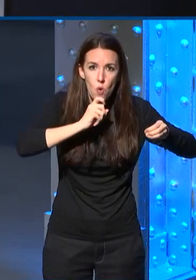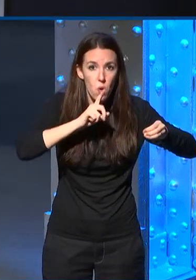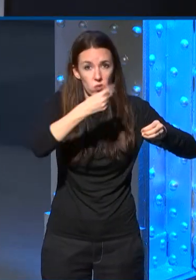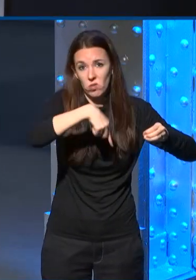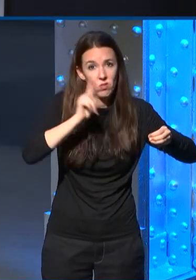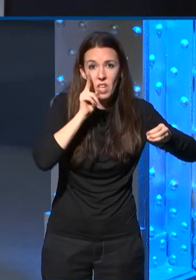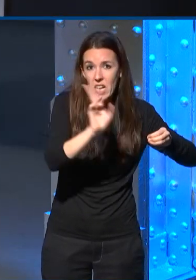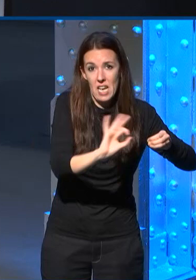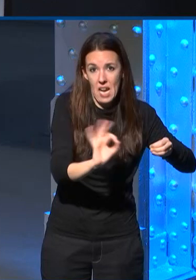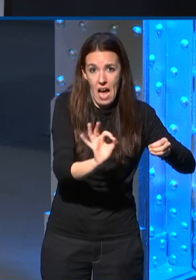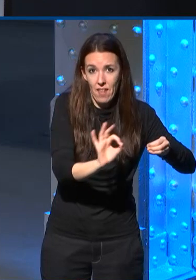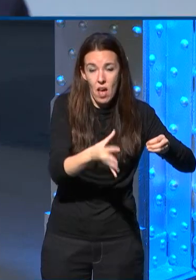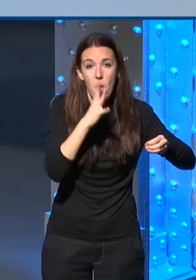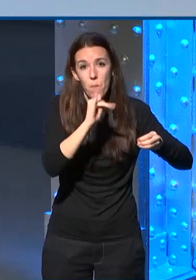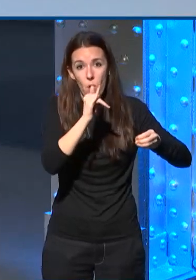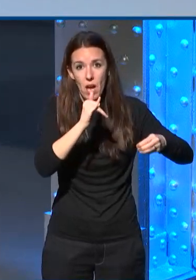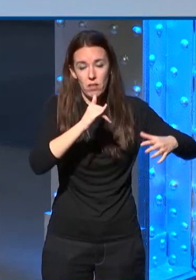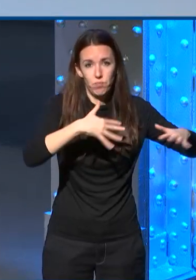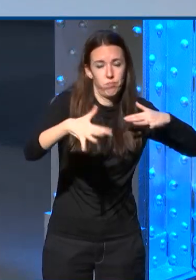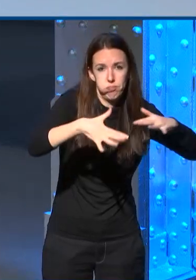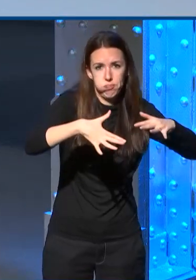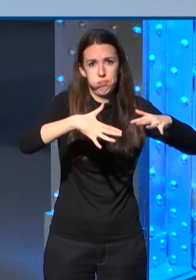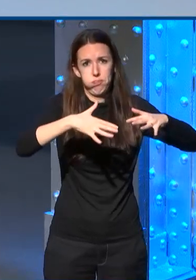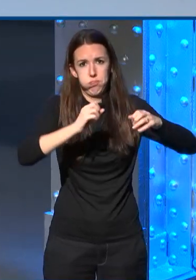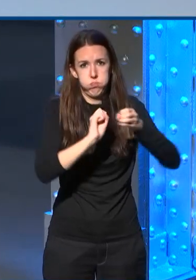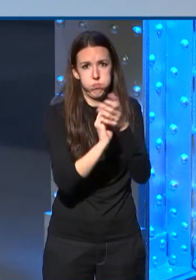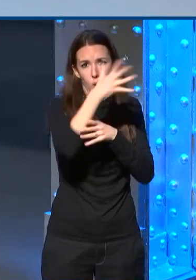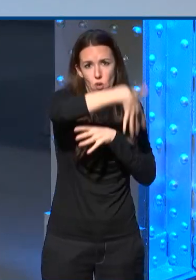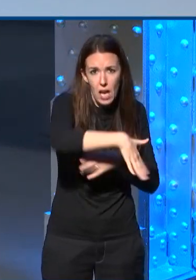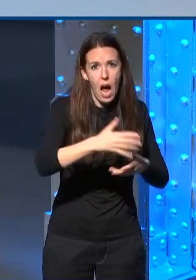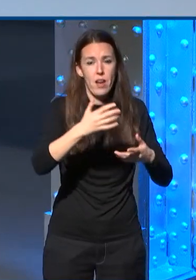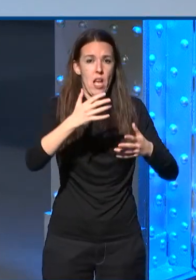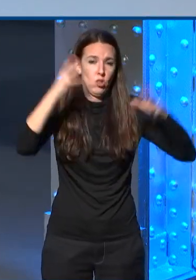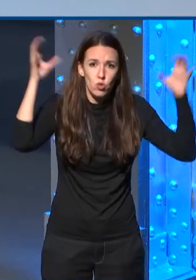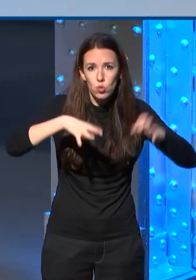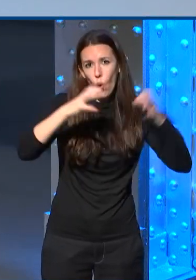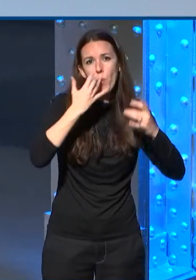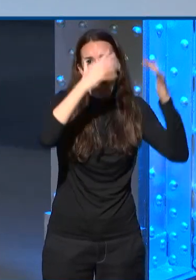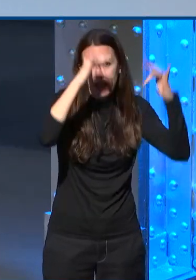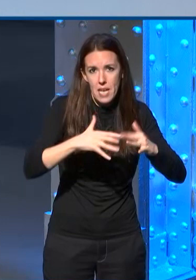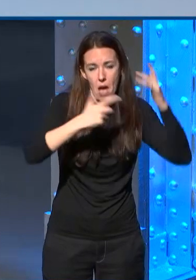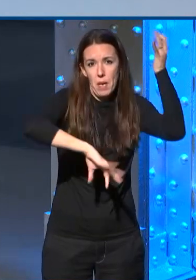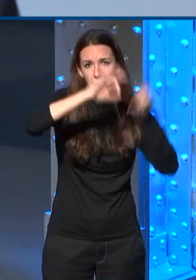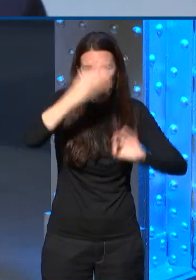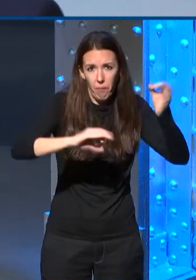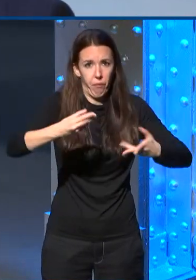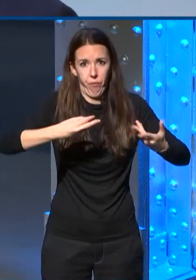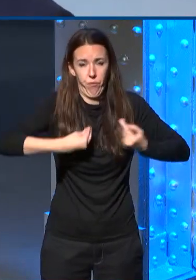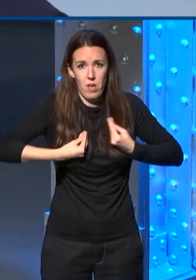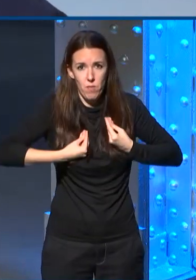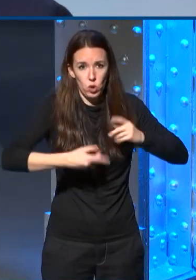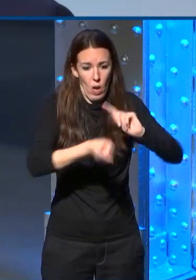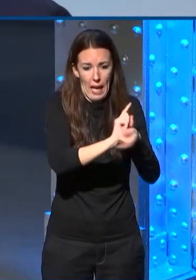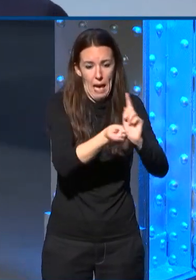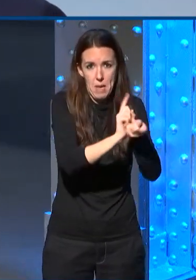nada, porque tenemos movimientos sísmicos, terremotos, volcanes, lluvia, nieve, granizo, viento, seres vivos, de todo que están